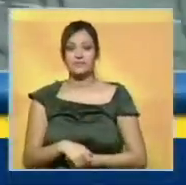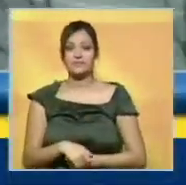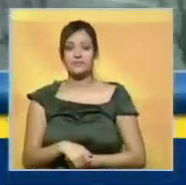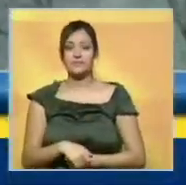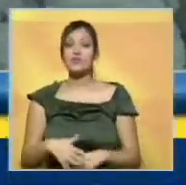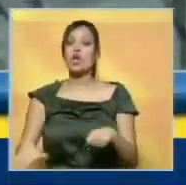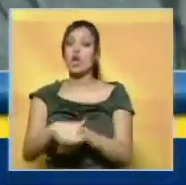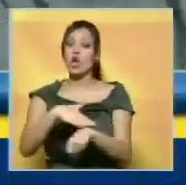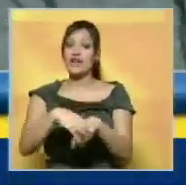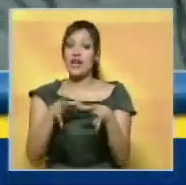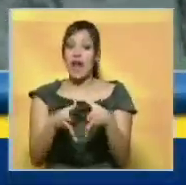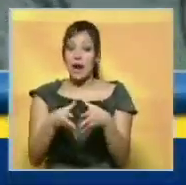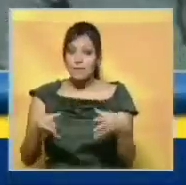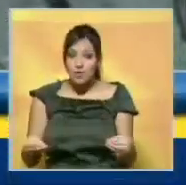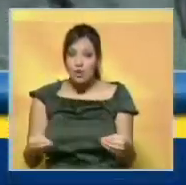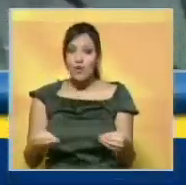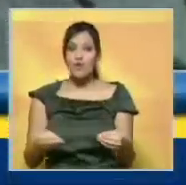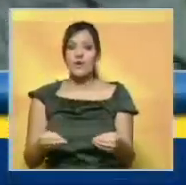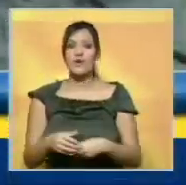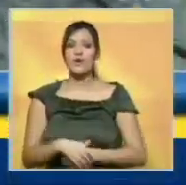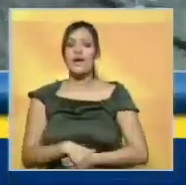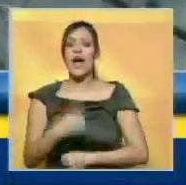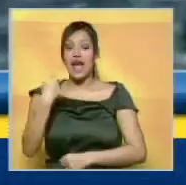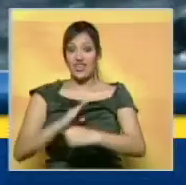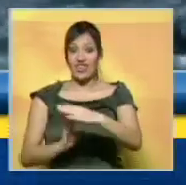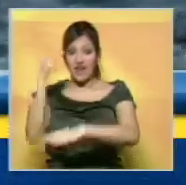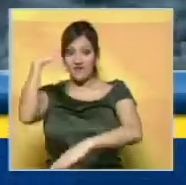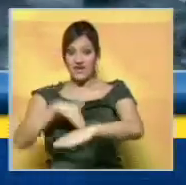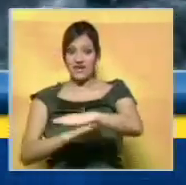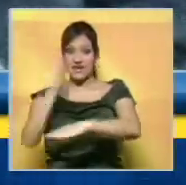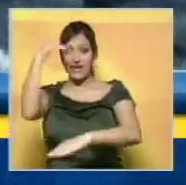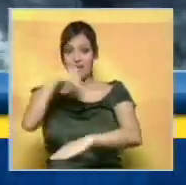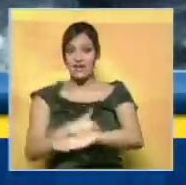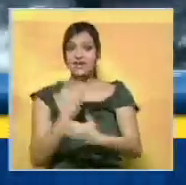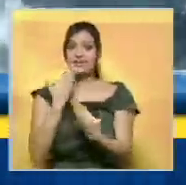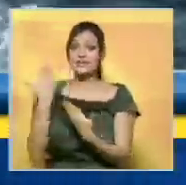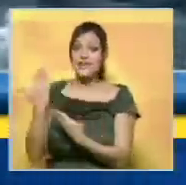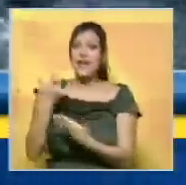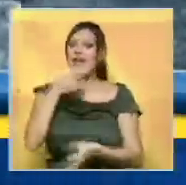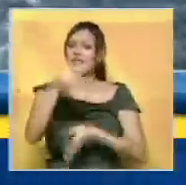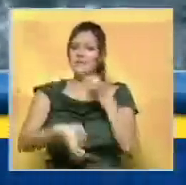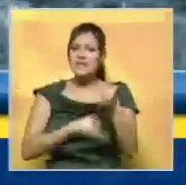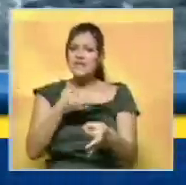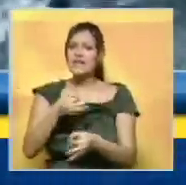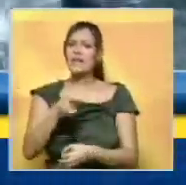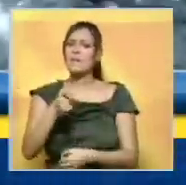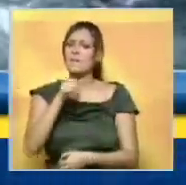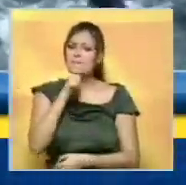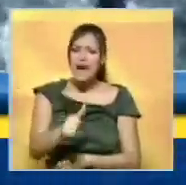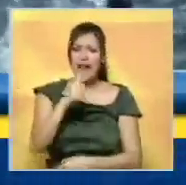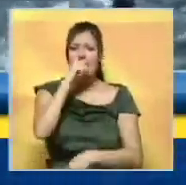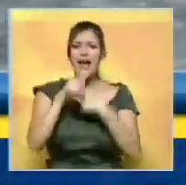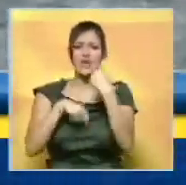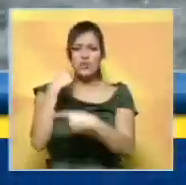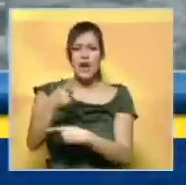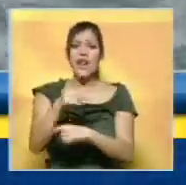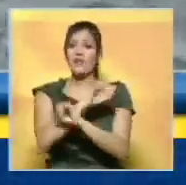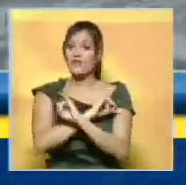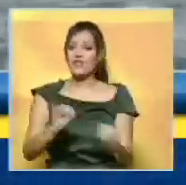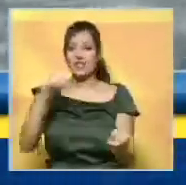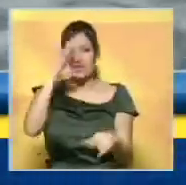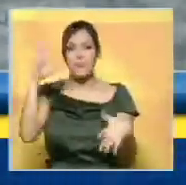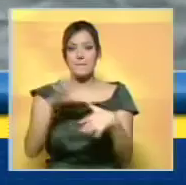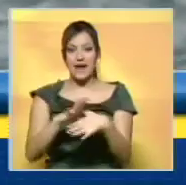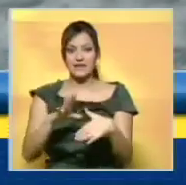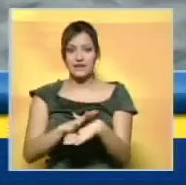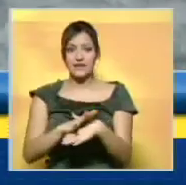El gobierno de Japón defendió la caza de delfines en Taiji tras recibir críticas por la captura anual que concluye este martes.